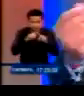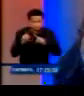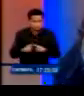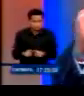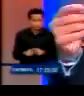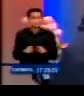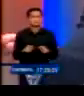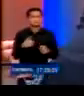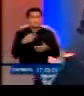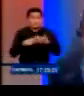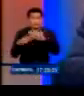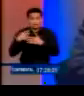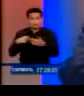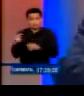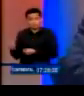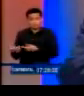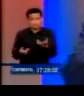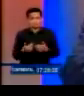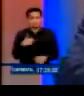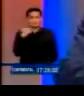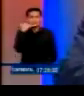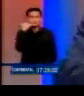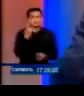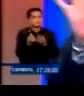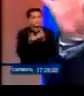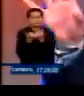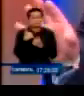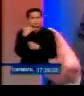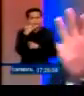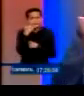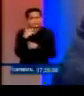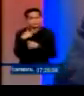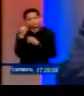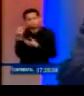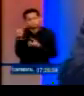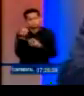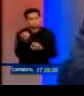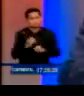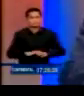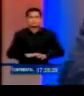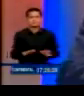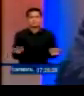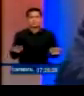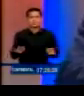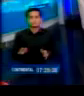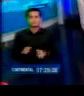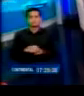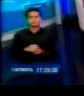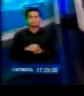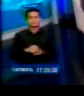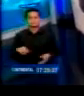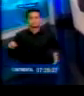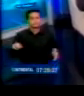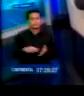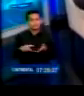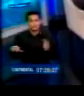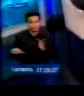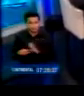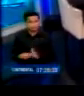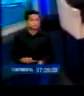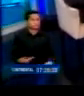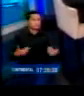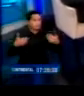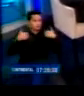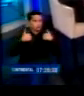hacer una transferencia a sus hijos, desde su celular, usted puede disponer del saldo que usted requiera y como lo quiera manejar. En otras palabras, si